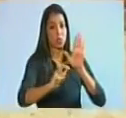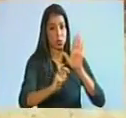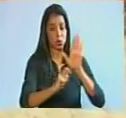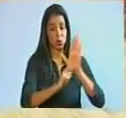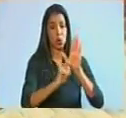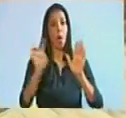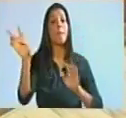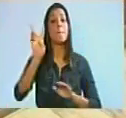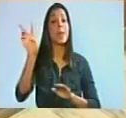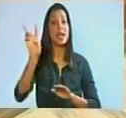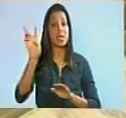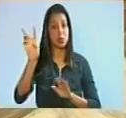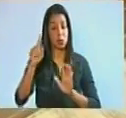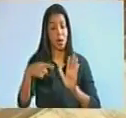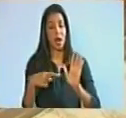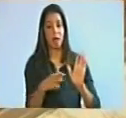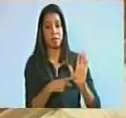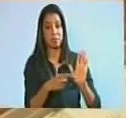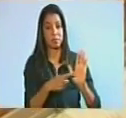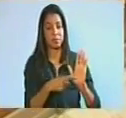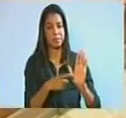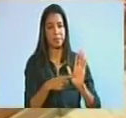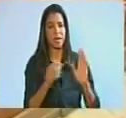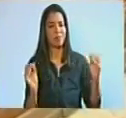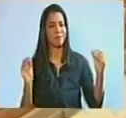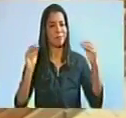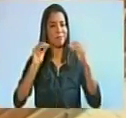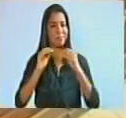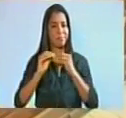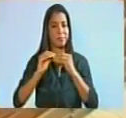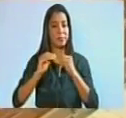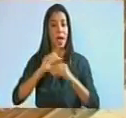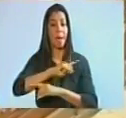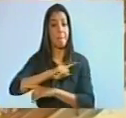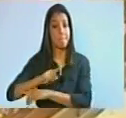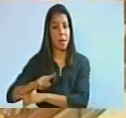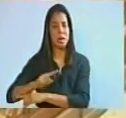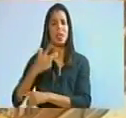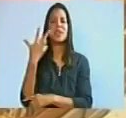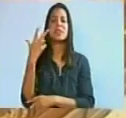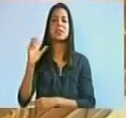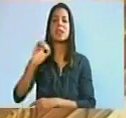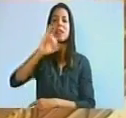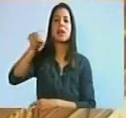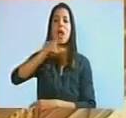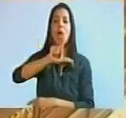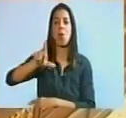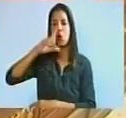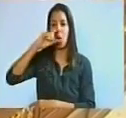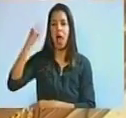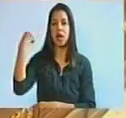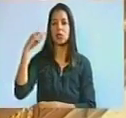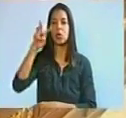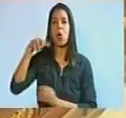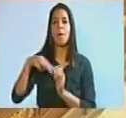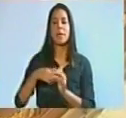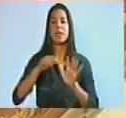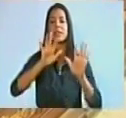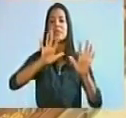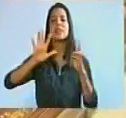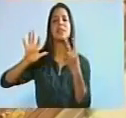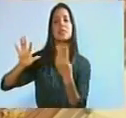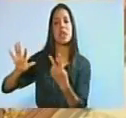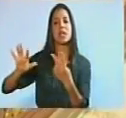República Bolivariana de Venezuela, conforme al mandato otorgado el 30 de julio de 2017 en